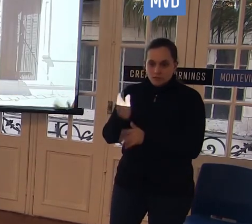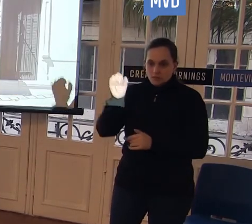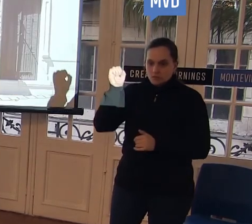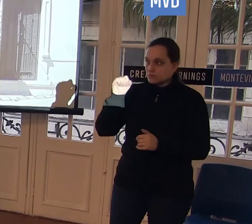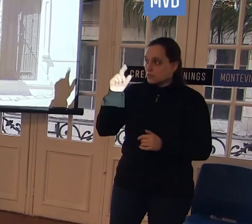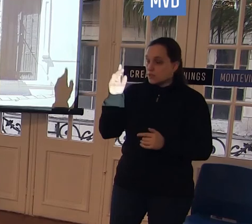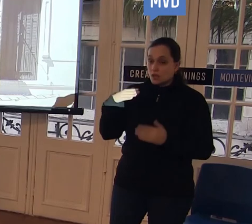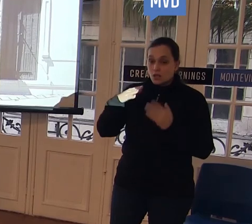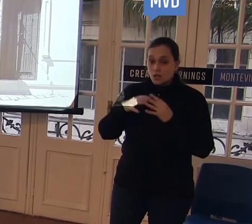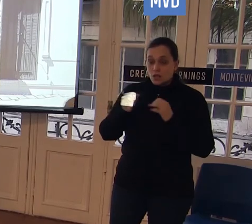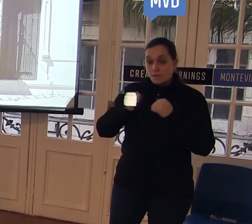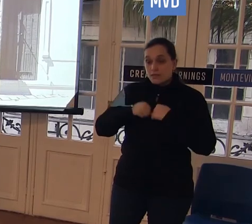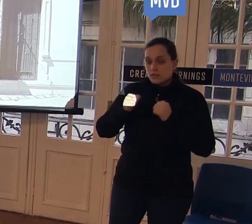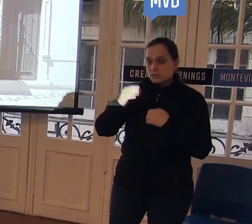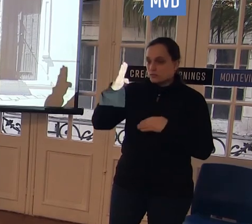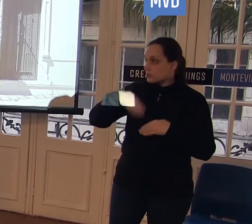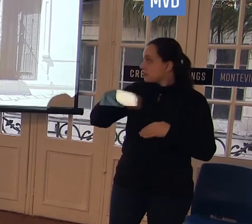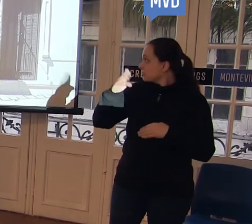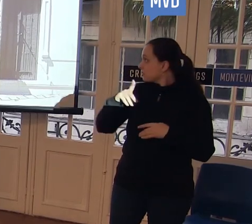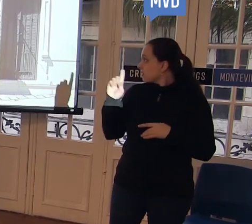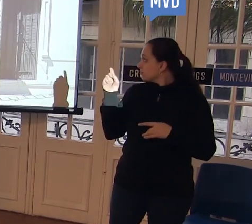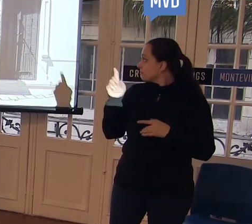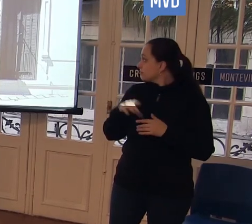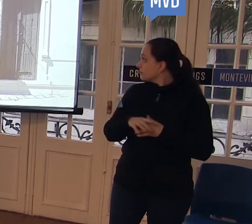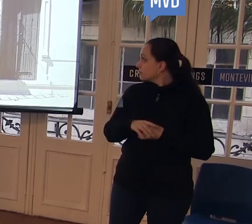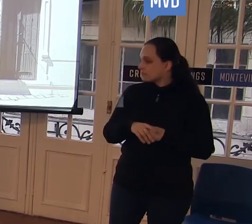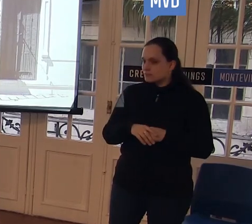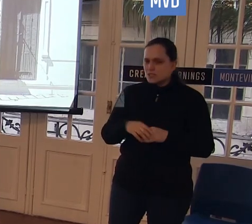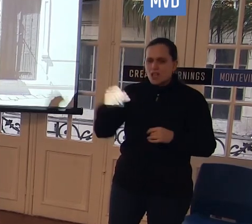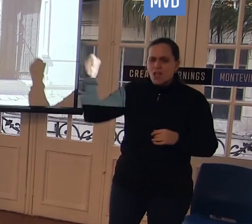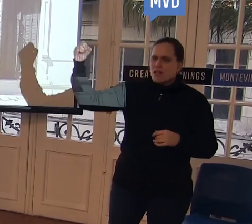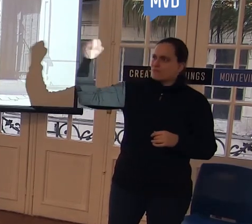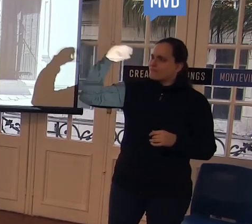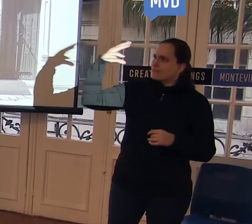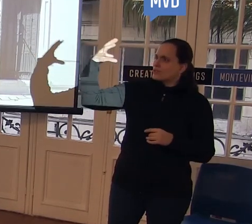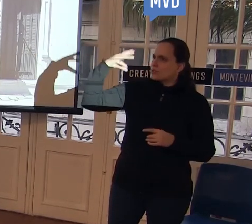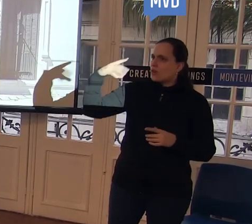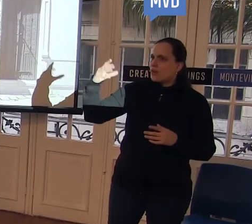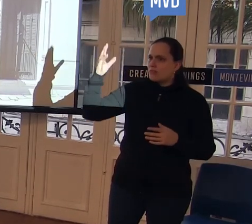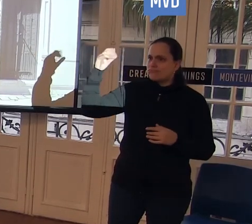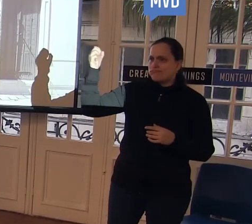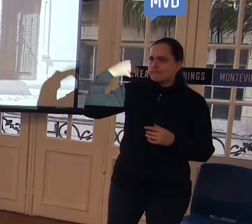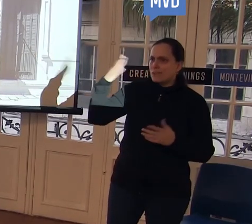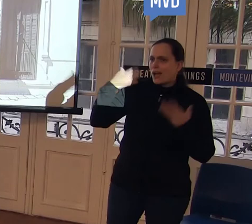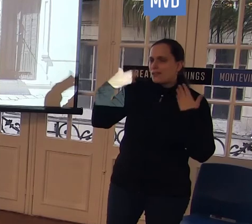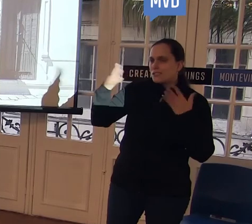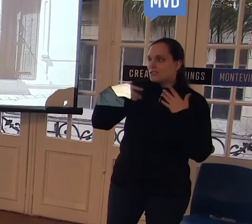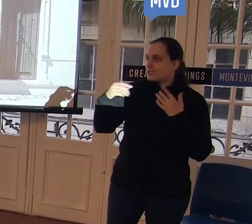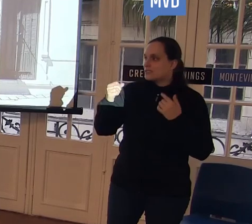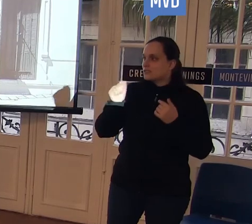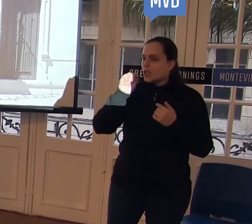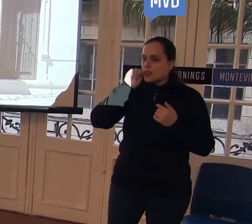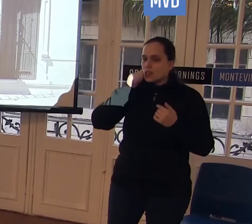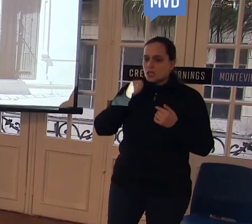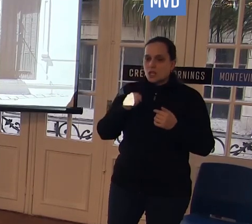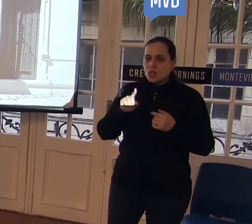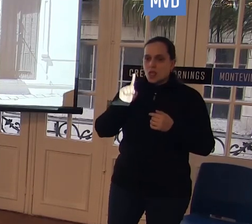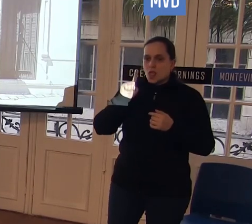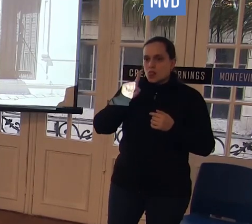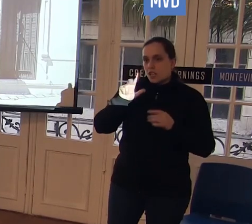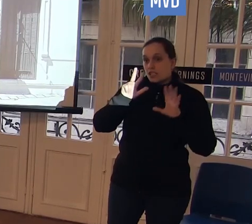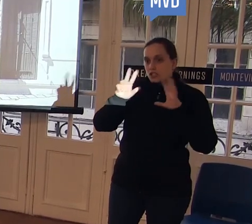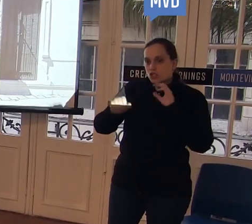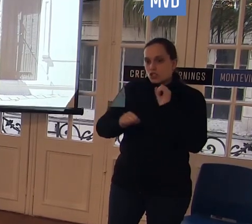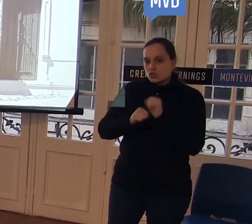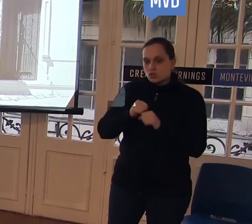a pintar en un andamio, al rayo del sol, hermoso, y teníamos 18 horas para pintar,